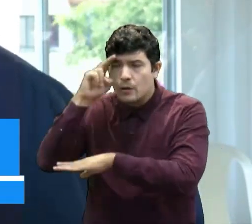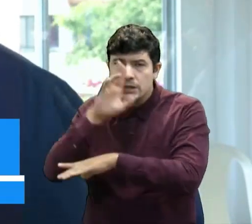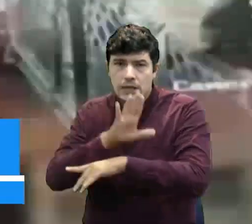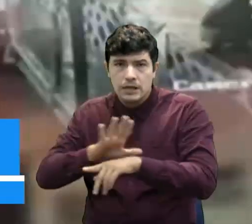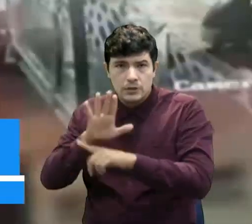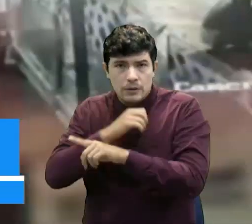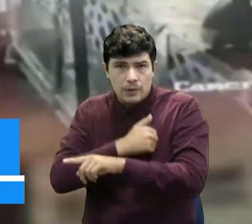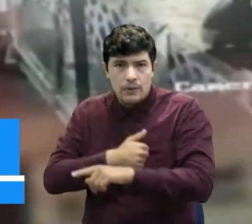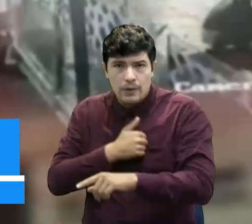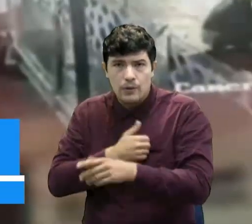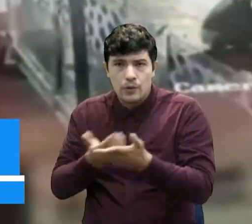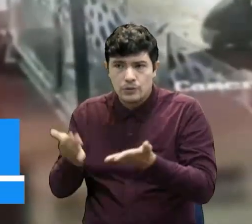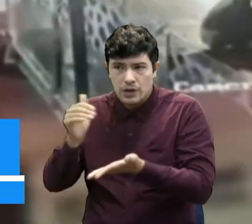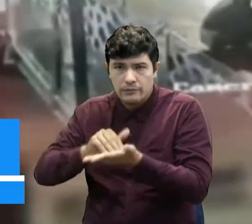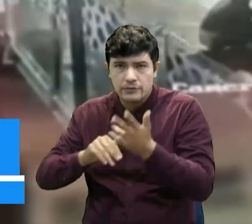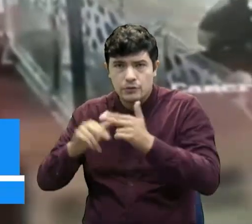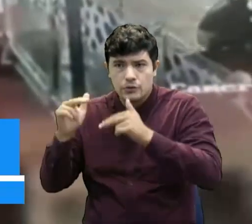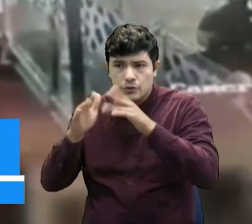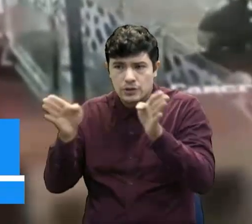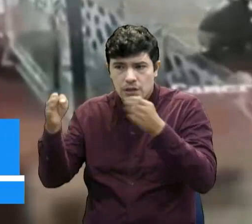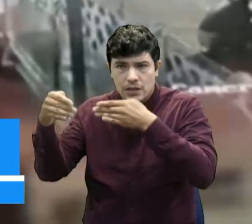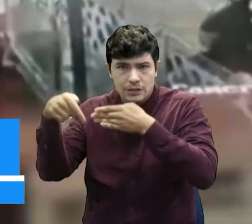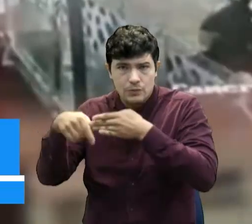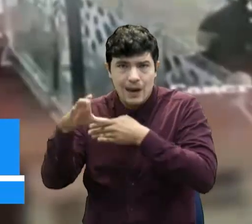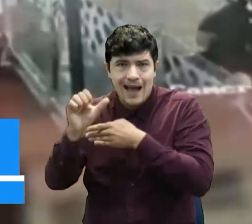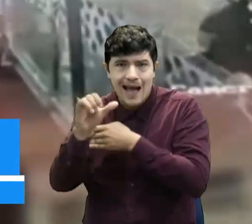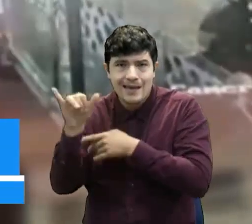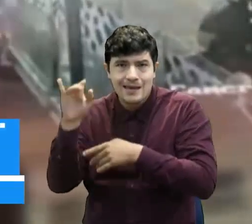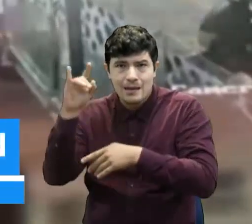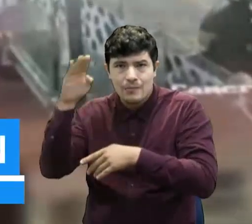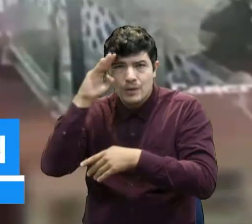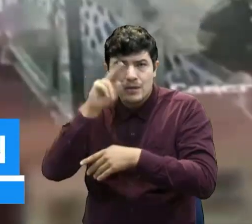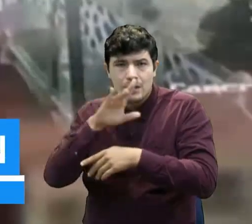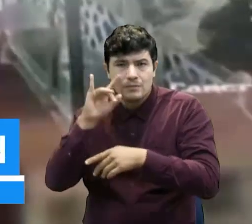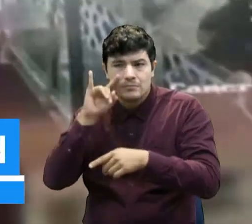CAI que quedaba en la Libertadores con calle 13,